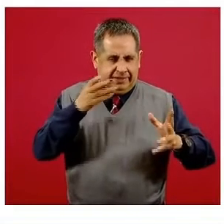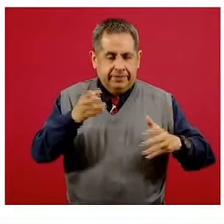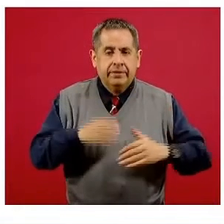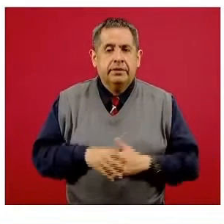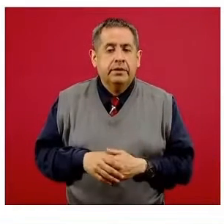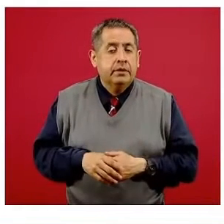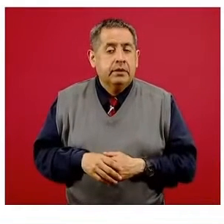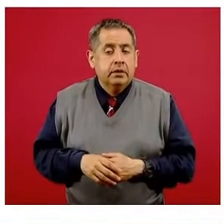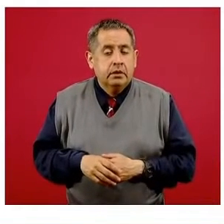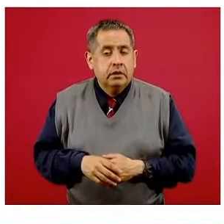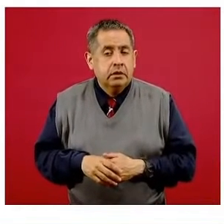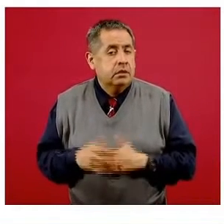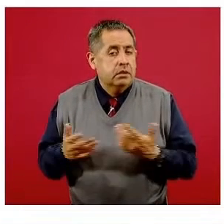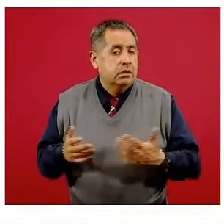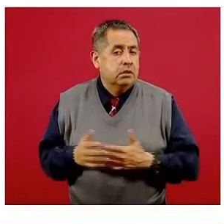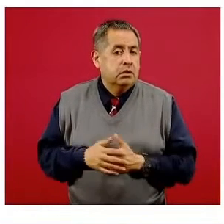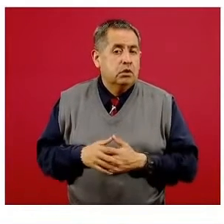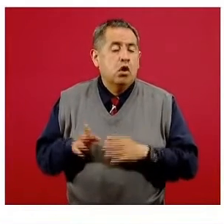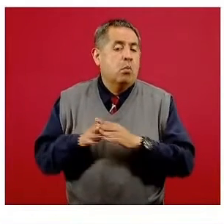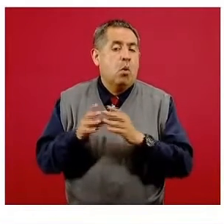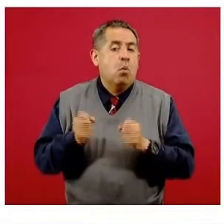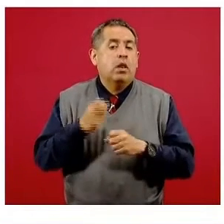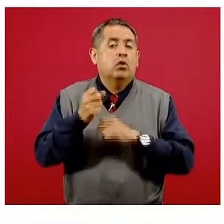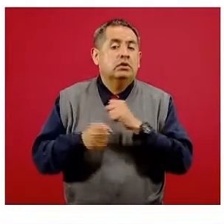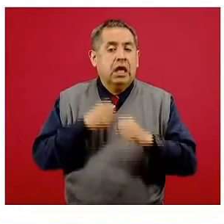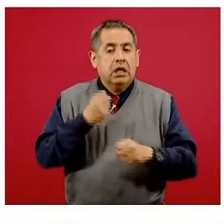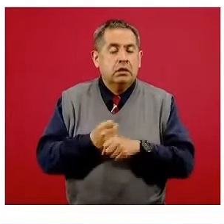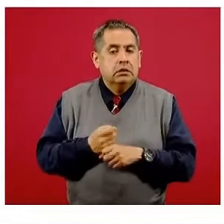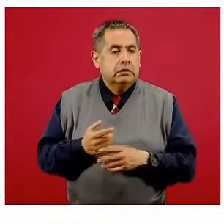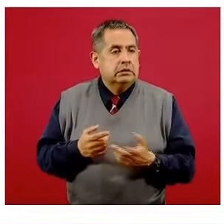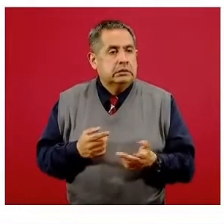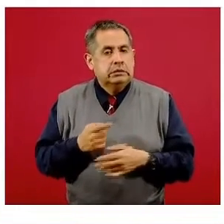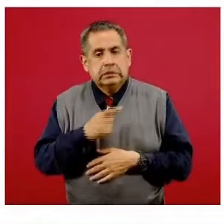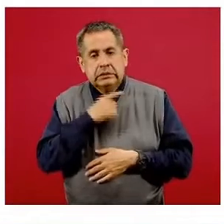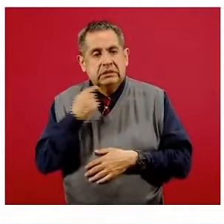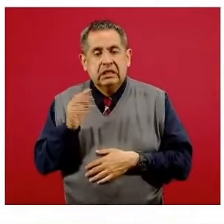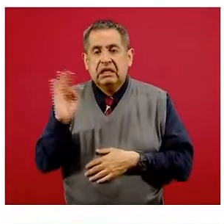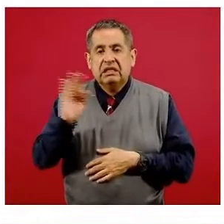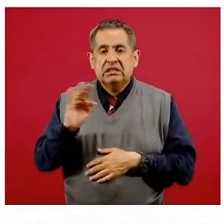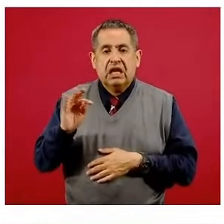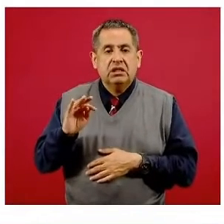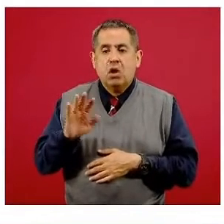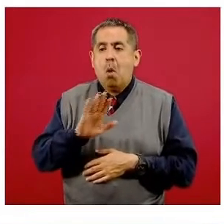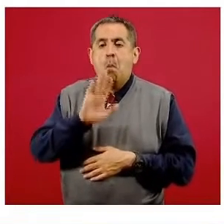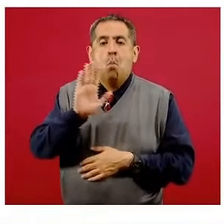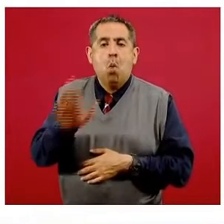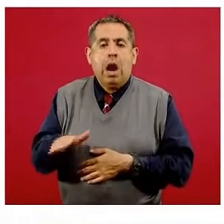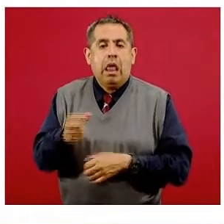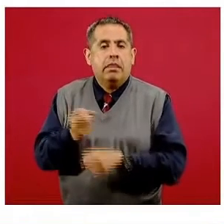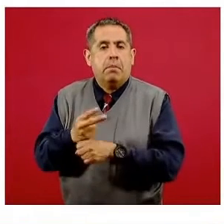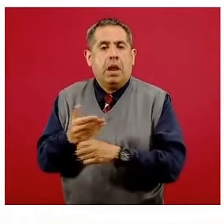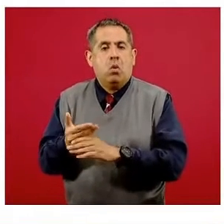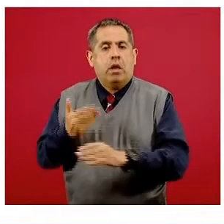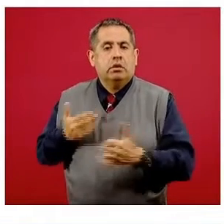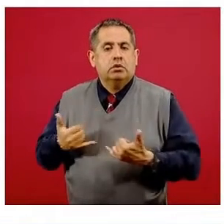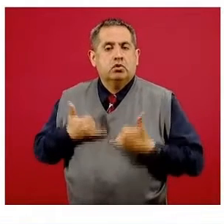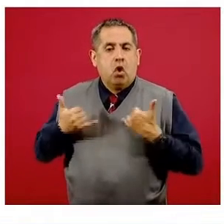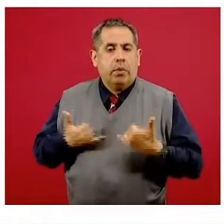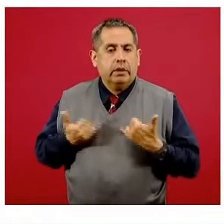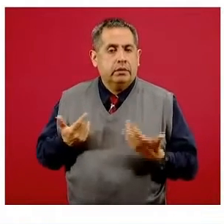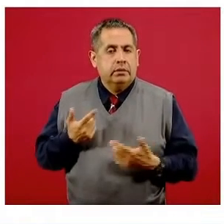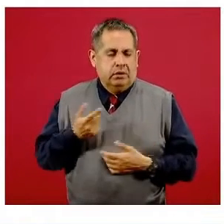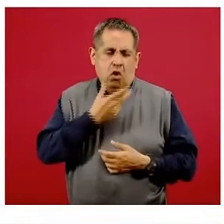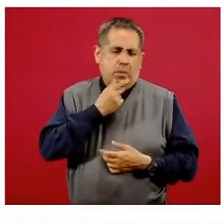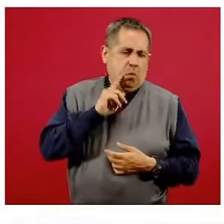que el número de años perdidos y la probabilidad de morirse a causa de esta enfermedad, esto es para ambos